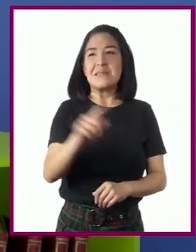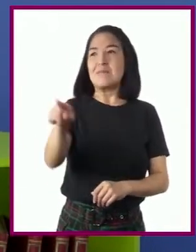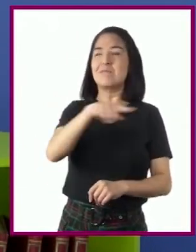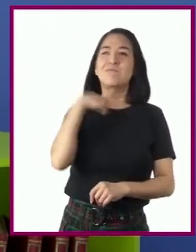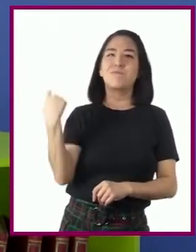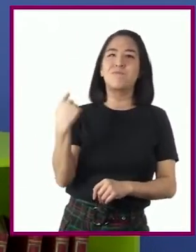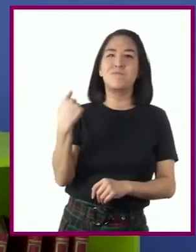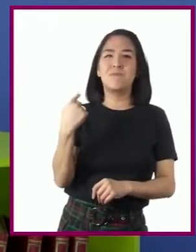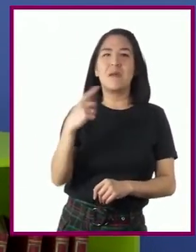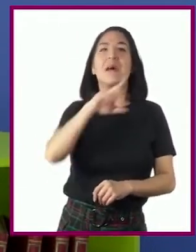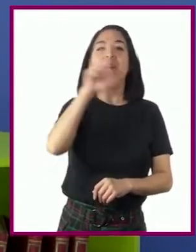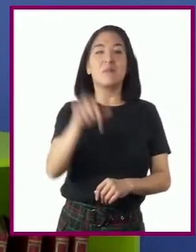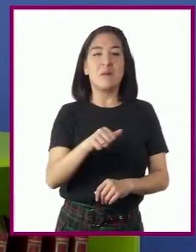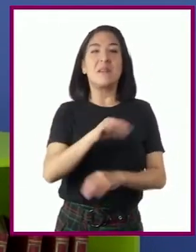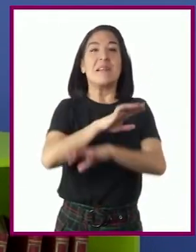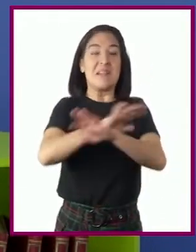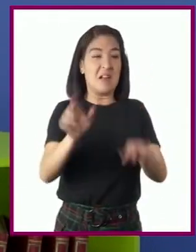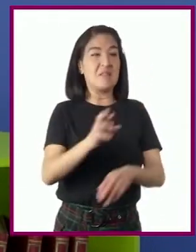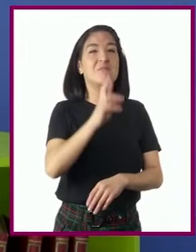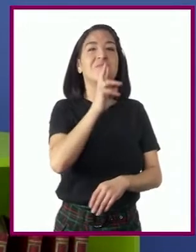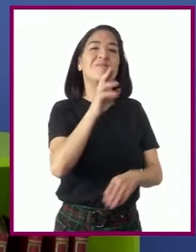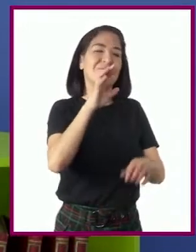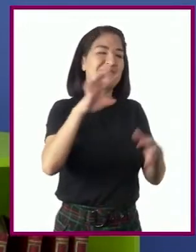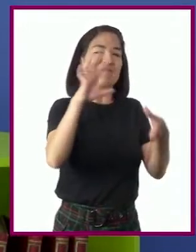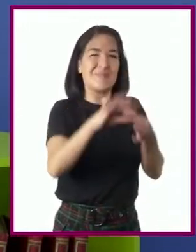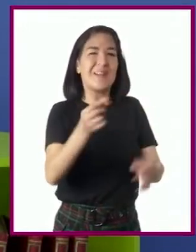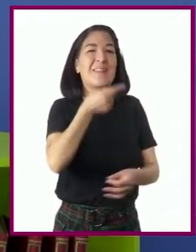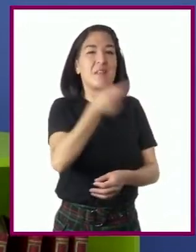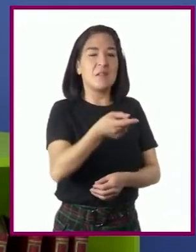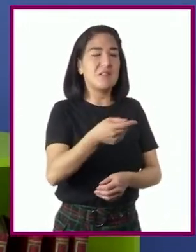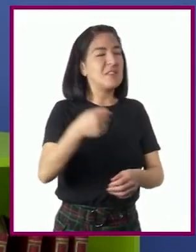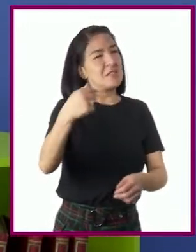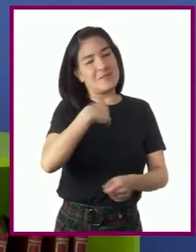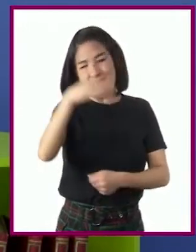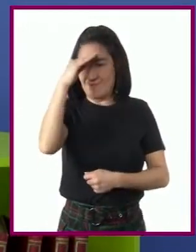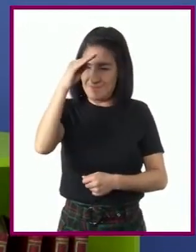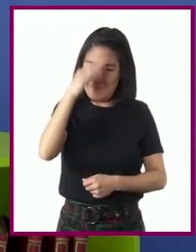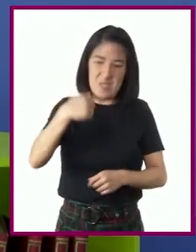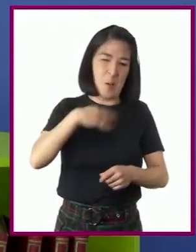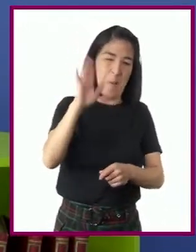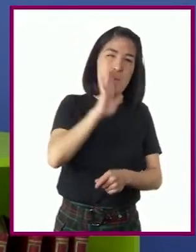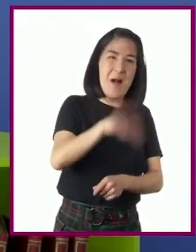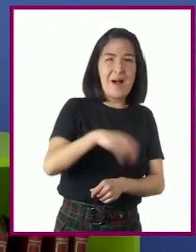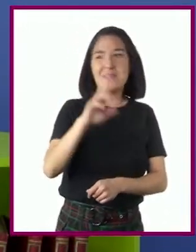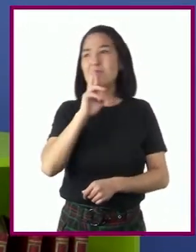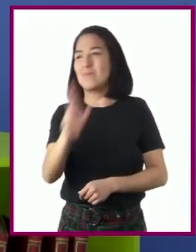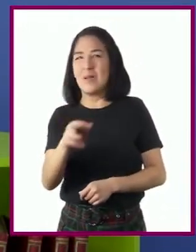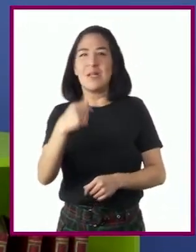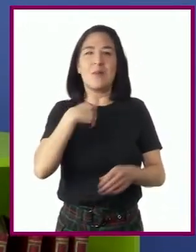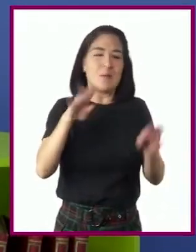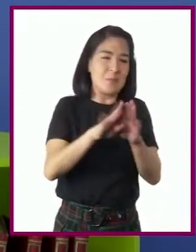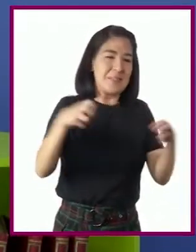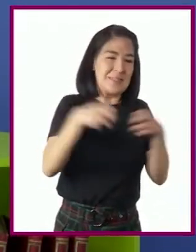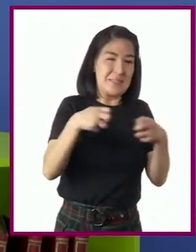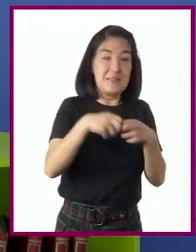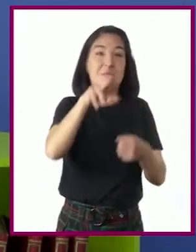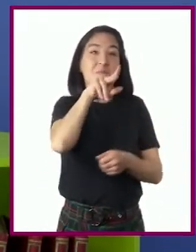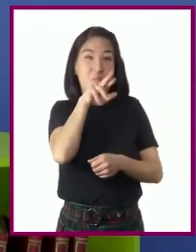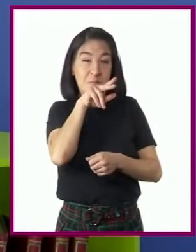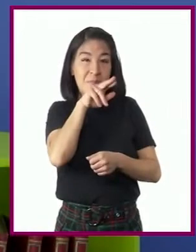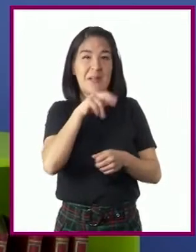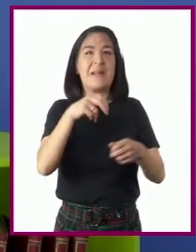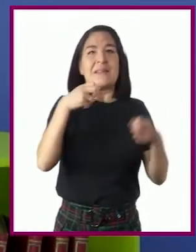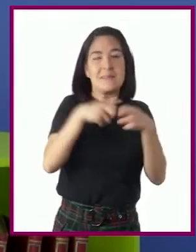correcta, aún después del momento seguimos pensando que no lo hicimos bien. Seguimos experimentando ansiedad, pero tal